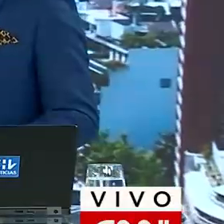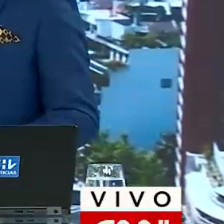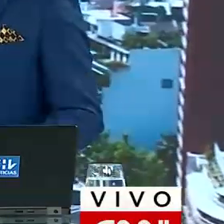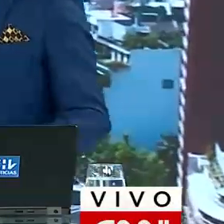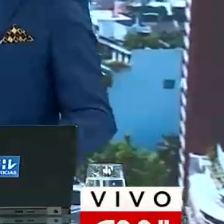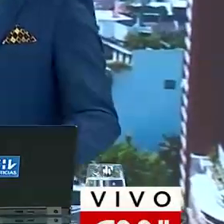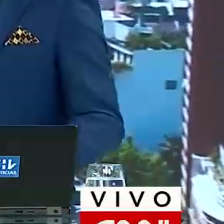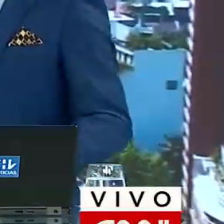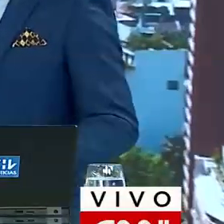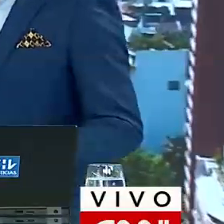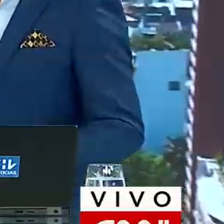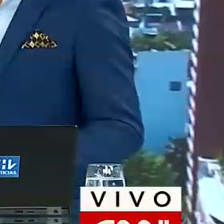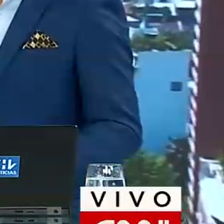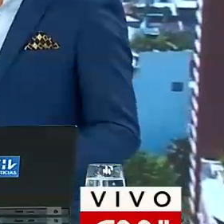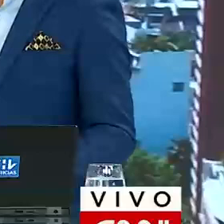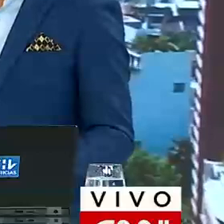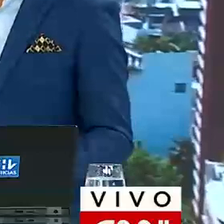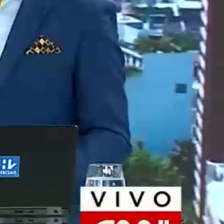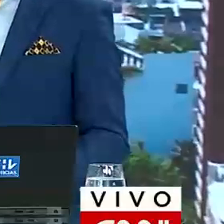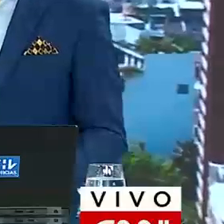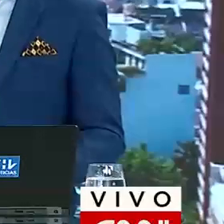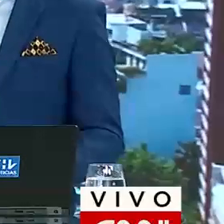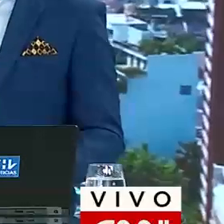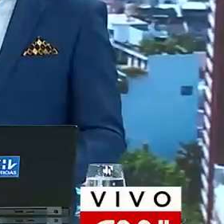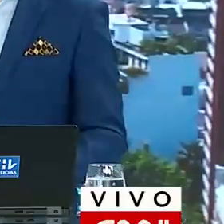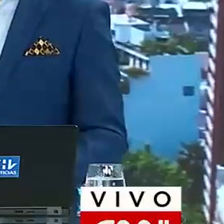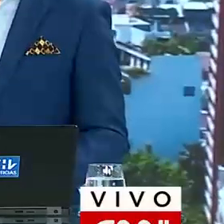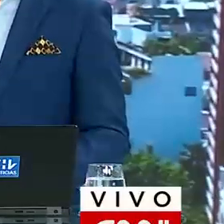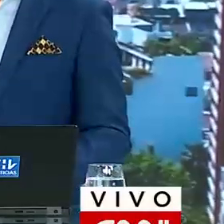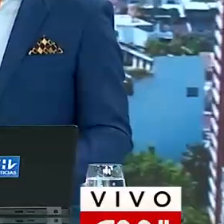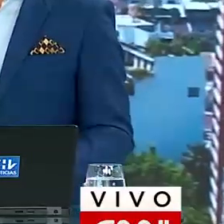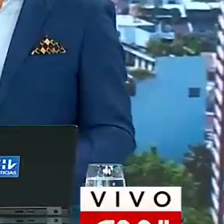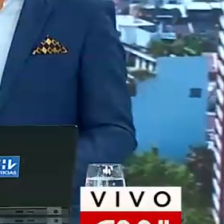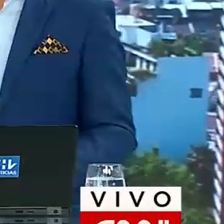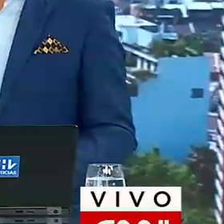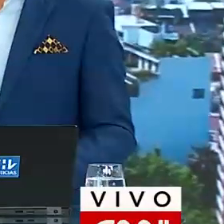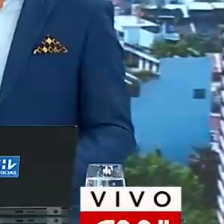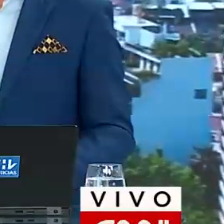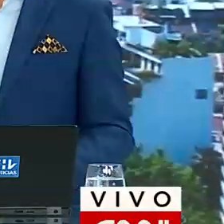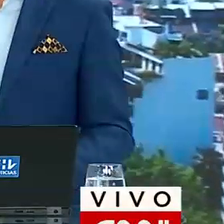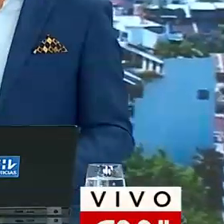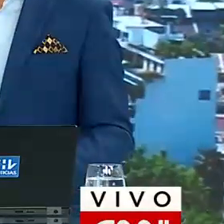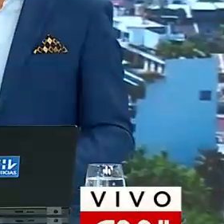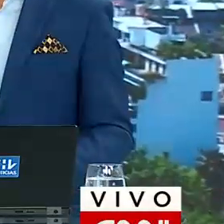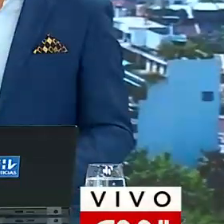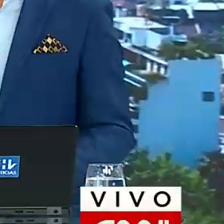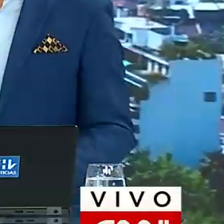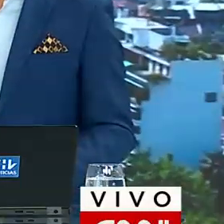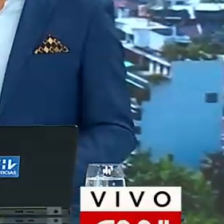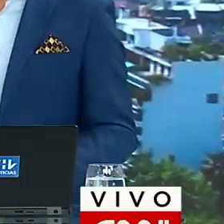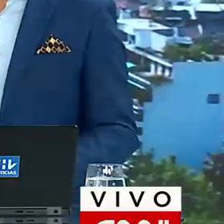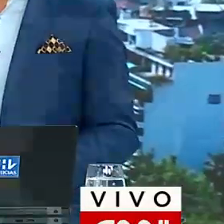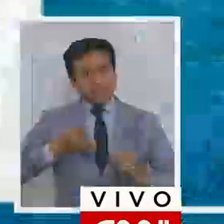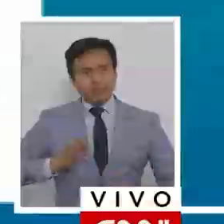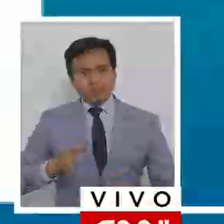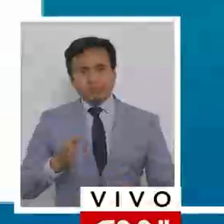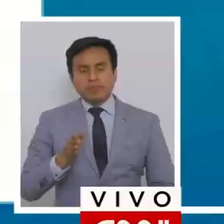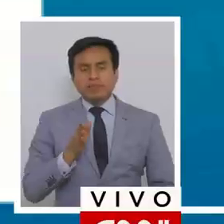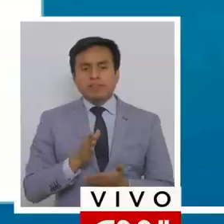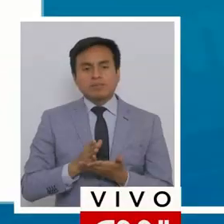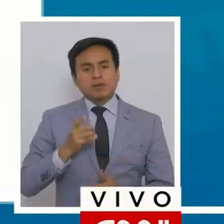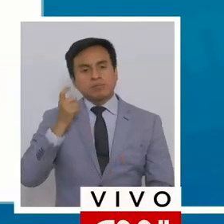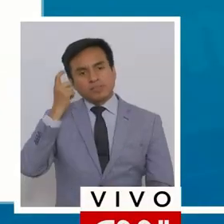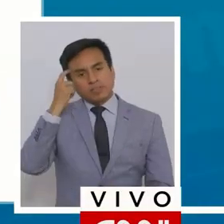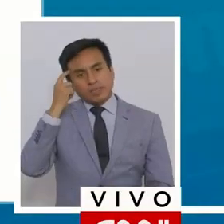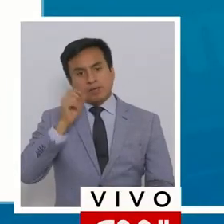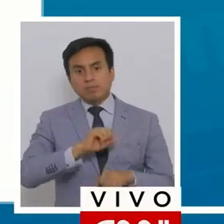además nuevas cifras del balance COVID. Así es, tenemos novedades respecto a eso. Vamos a escuchar el reporte desde el Palacio de Gobierno.